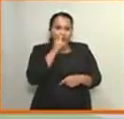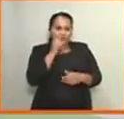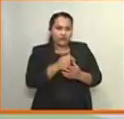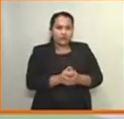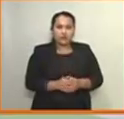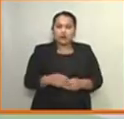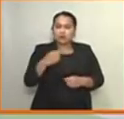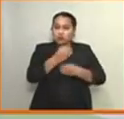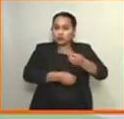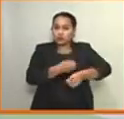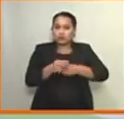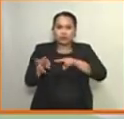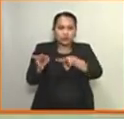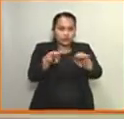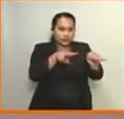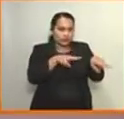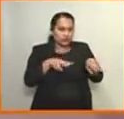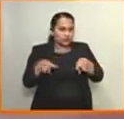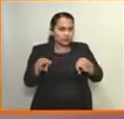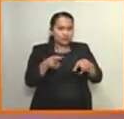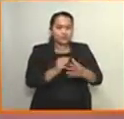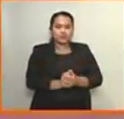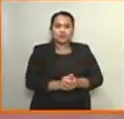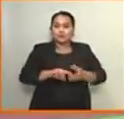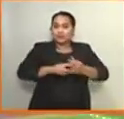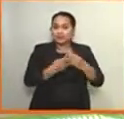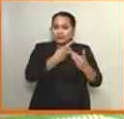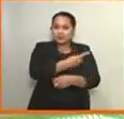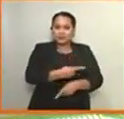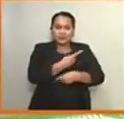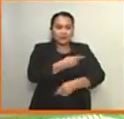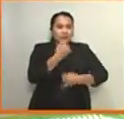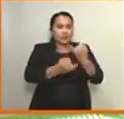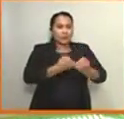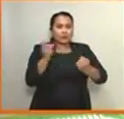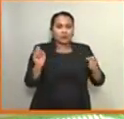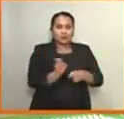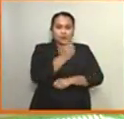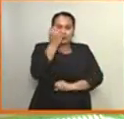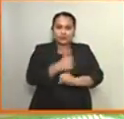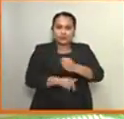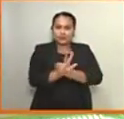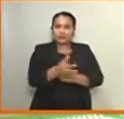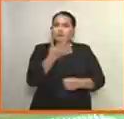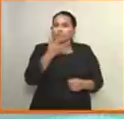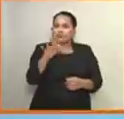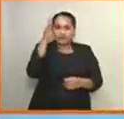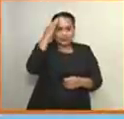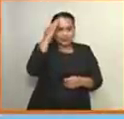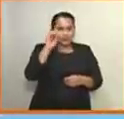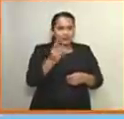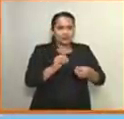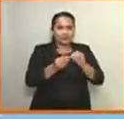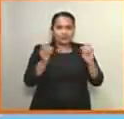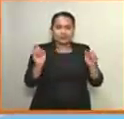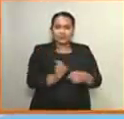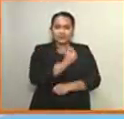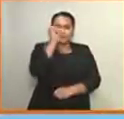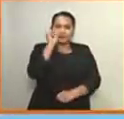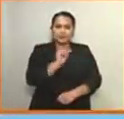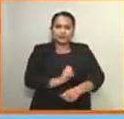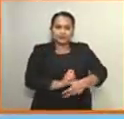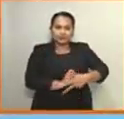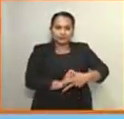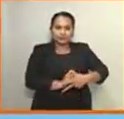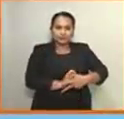en vivo. Iniciamos la diversión pegando y ganando con Pega 3. Te deseo mucha suerte. Conoceremos el primer número afortunado.